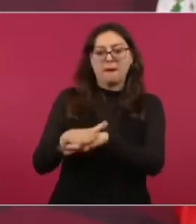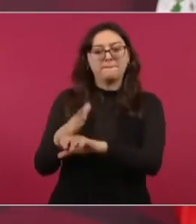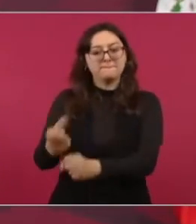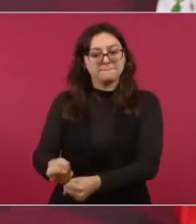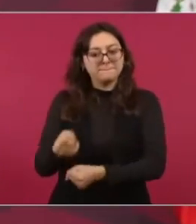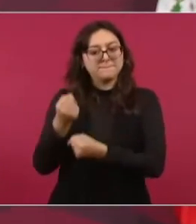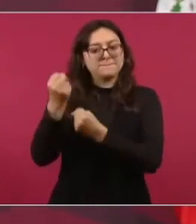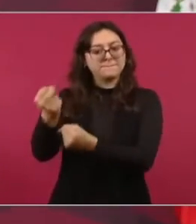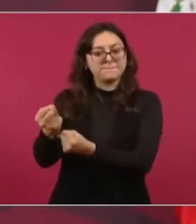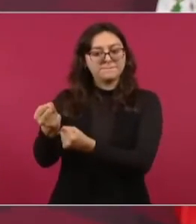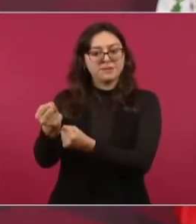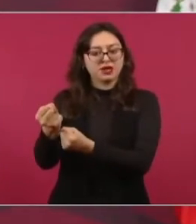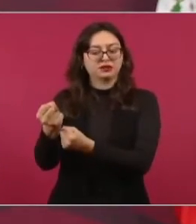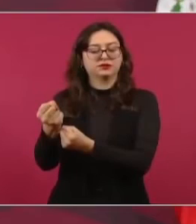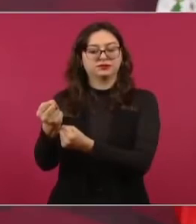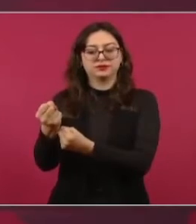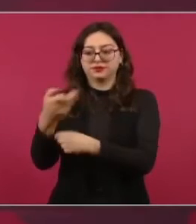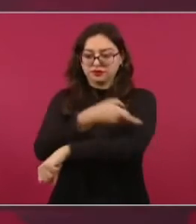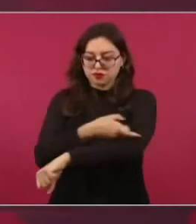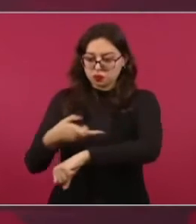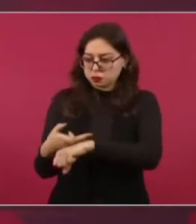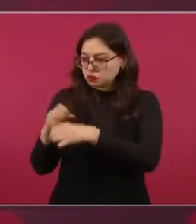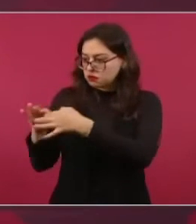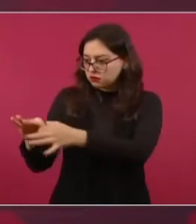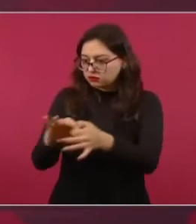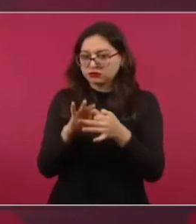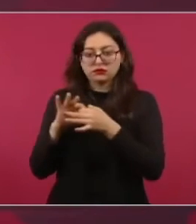fortalecer la integración en las familias,